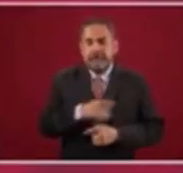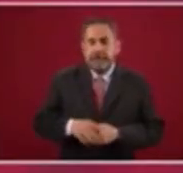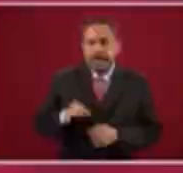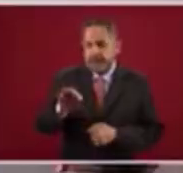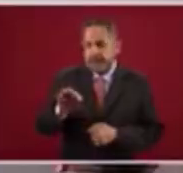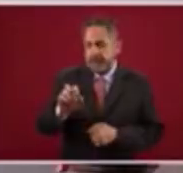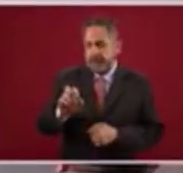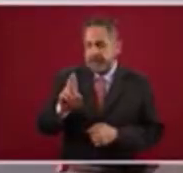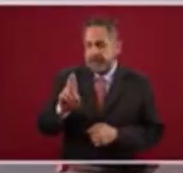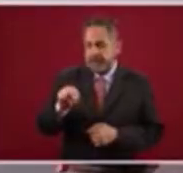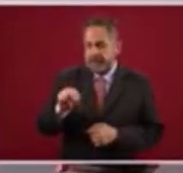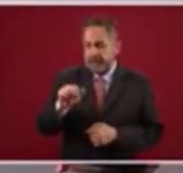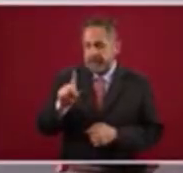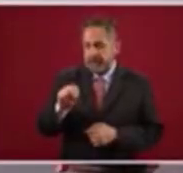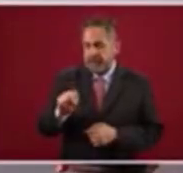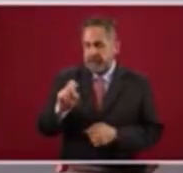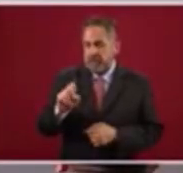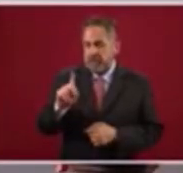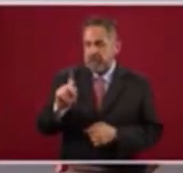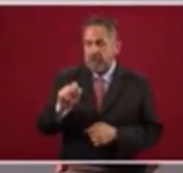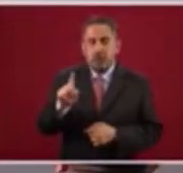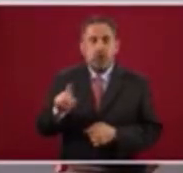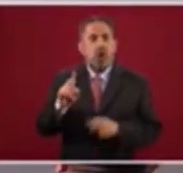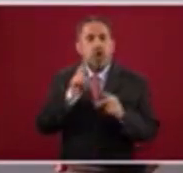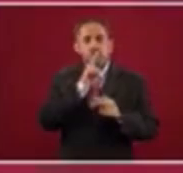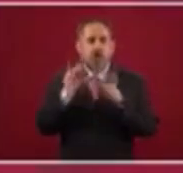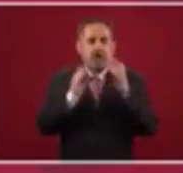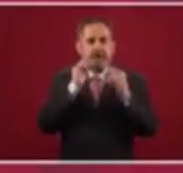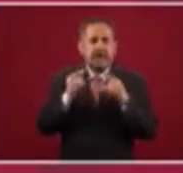Fernando del Paso en Noticias del Imperio.